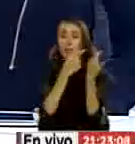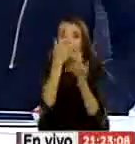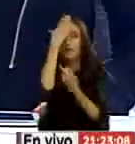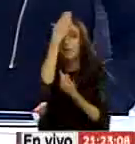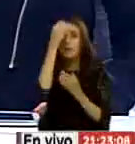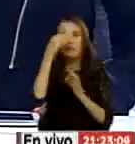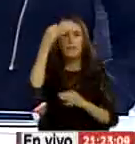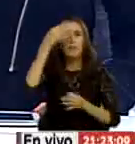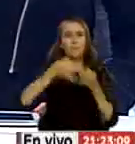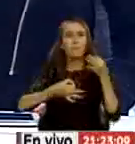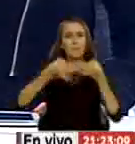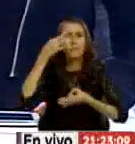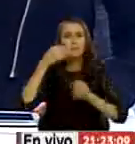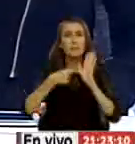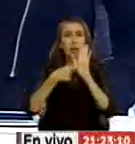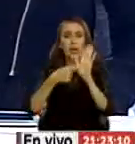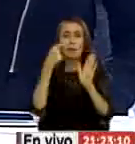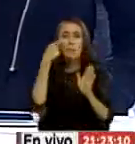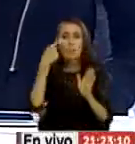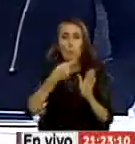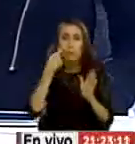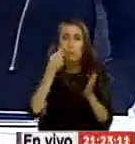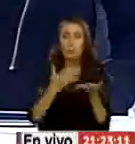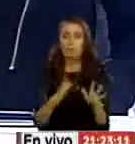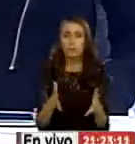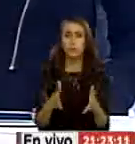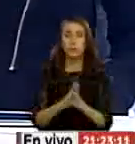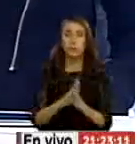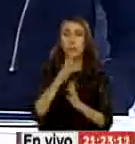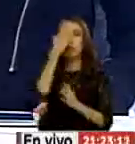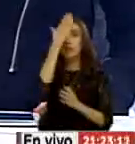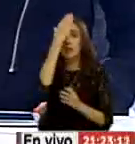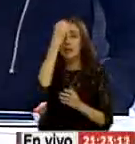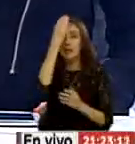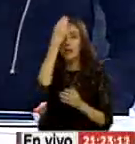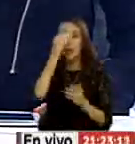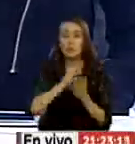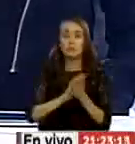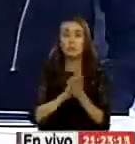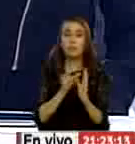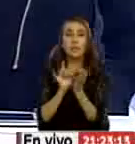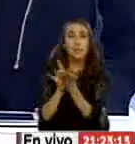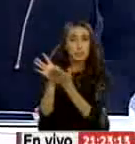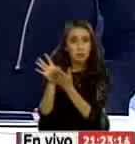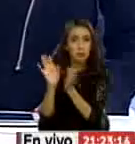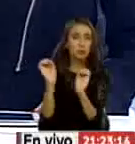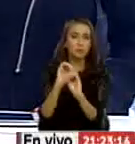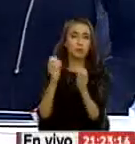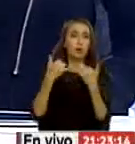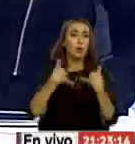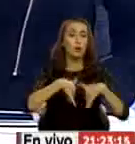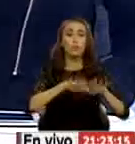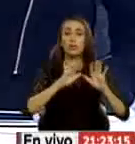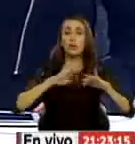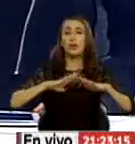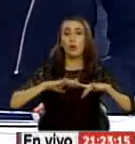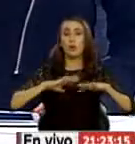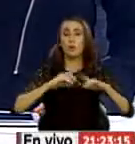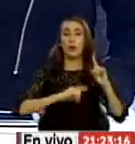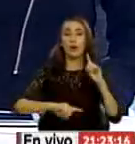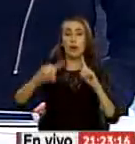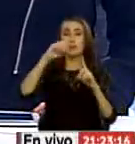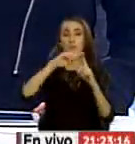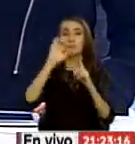tiene pruebas en contra del vicepresidente. Agrega que Glass no ha sido destituido y que solo está de vacaciones hasta el mes de